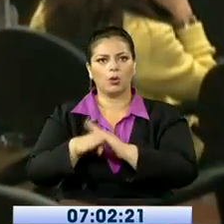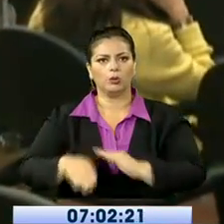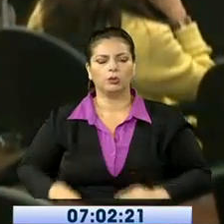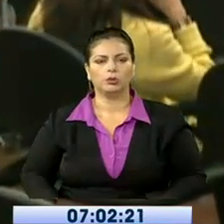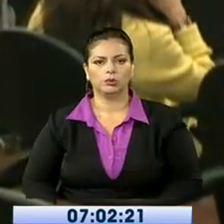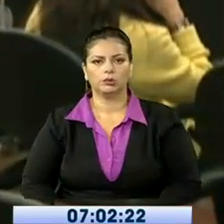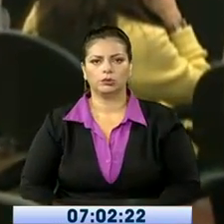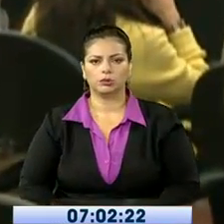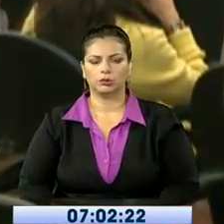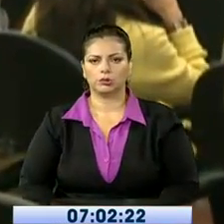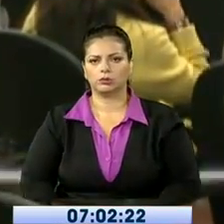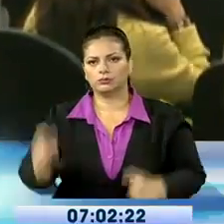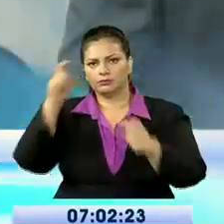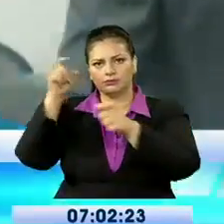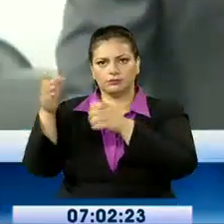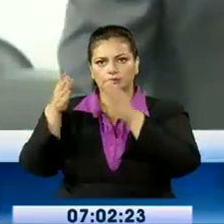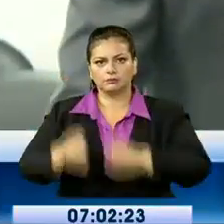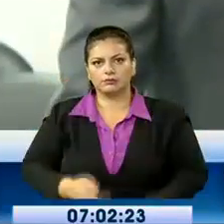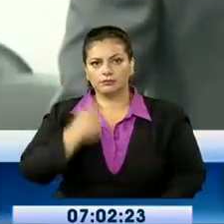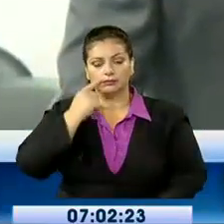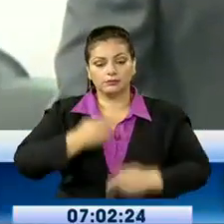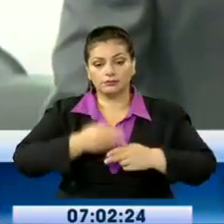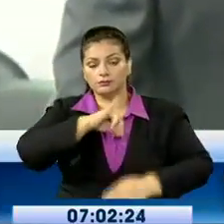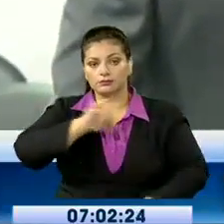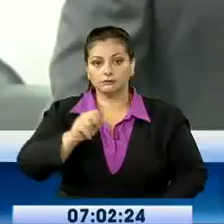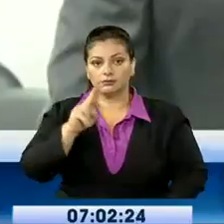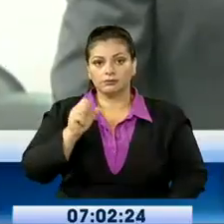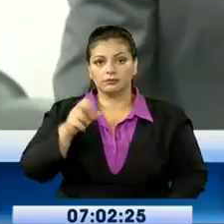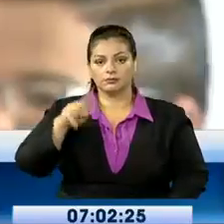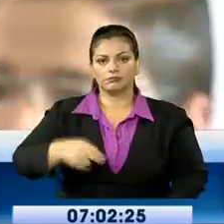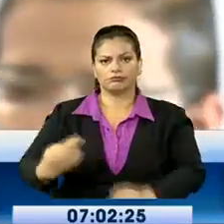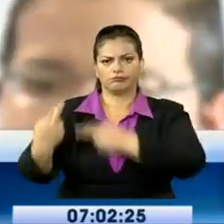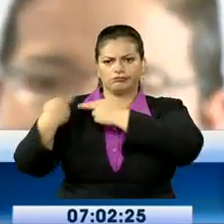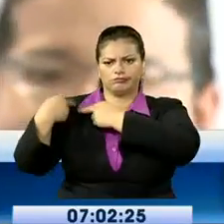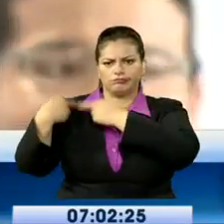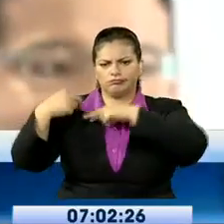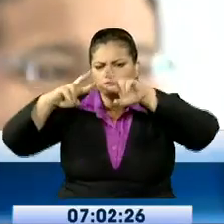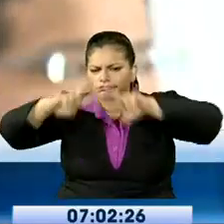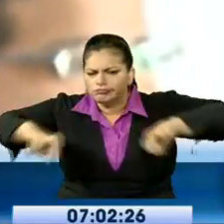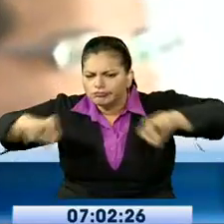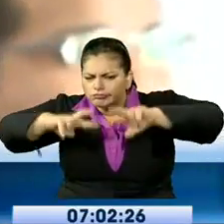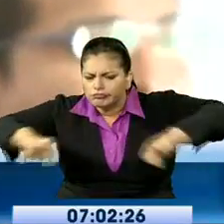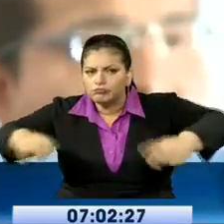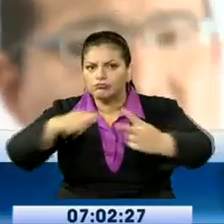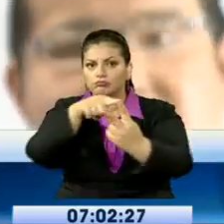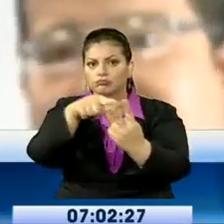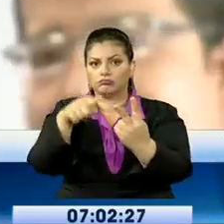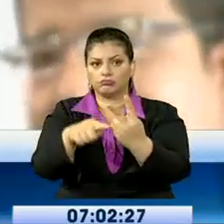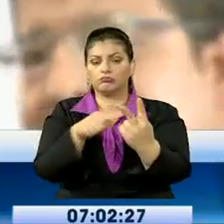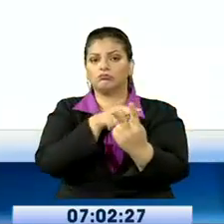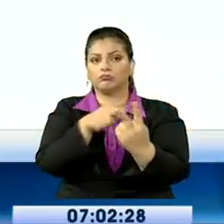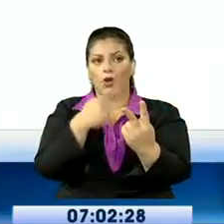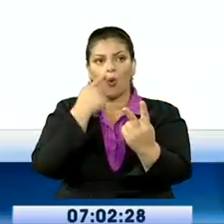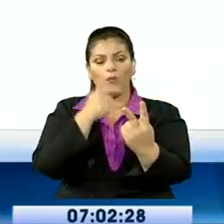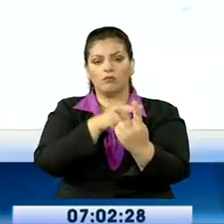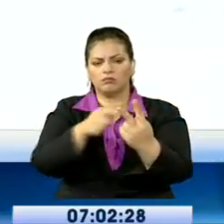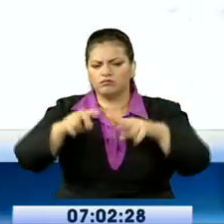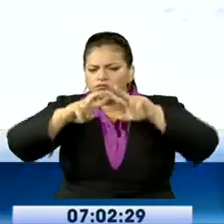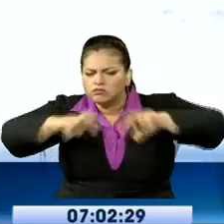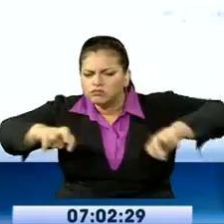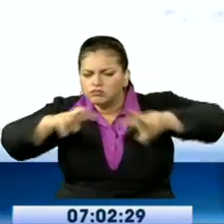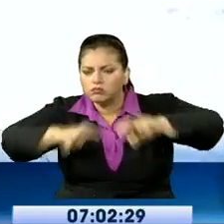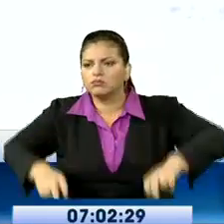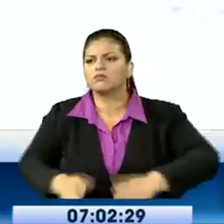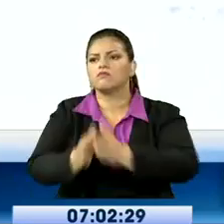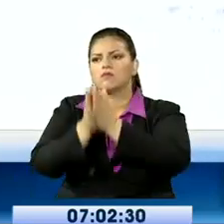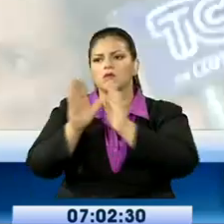Durante la diligencia, el fiscal Juan Carlos Zúñiga, quien lleva adelante la investigación, solicitó al tribunal que debido a agravantes se incremente la